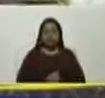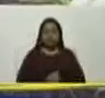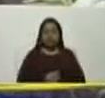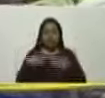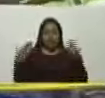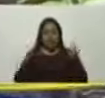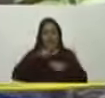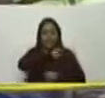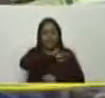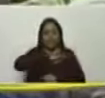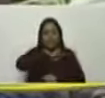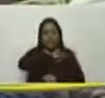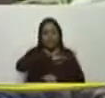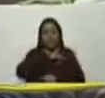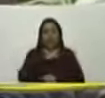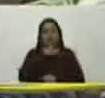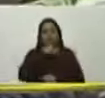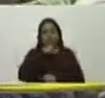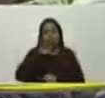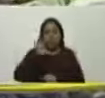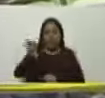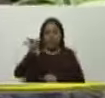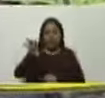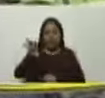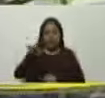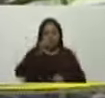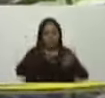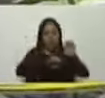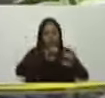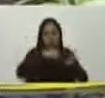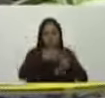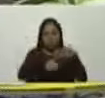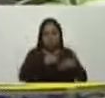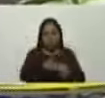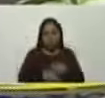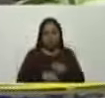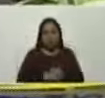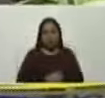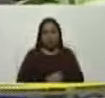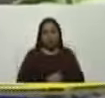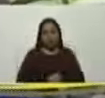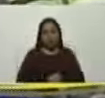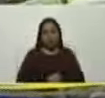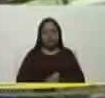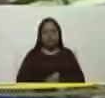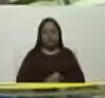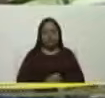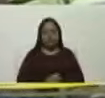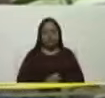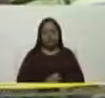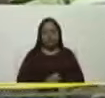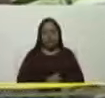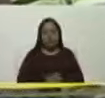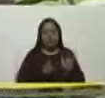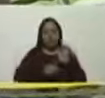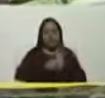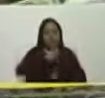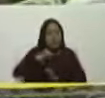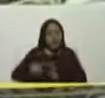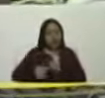misión, abuelos de la patria, vamos evaluando, que son el sector quizás más vulnerable